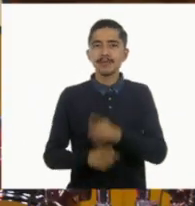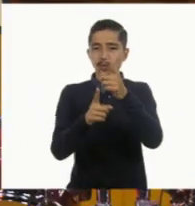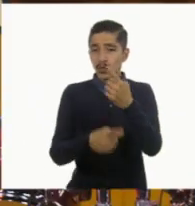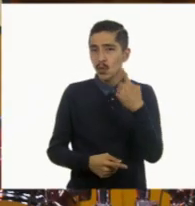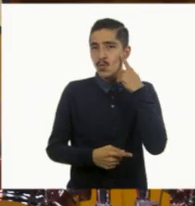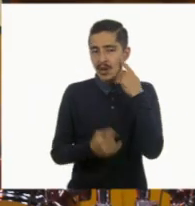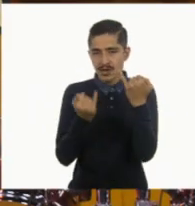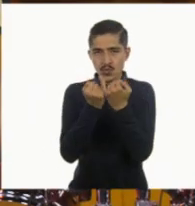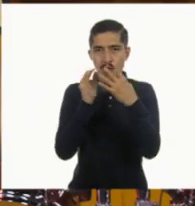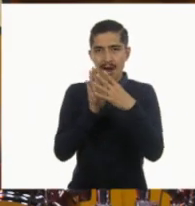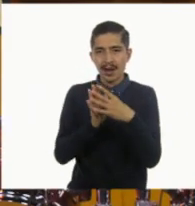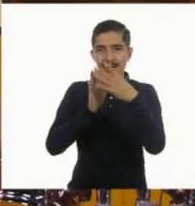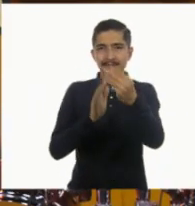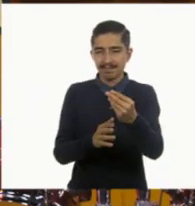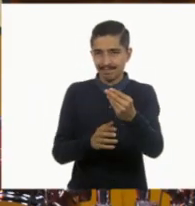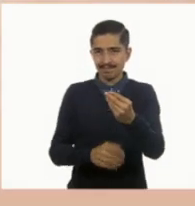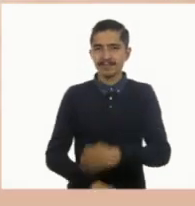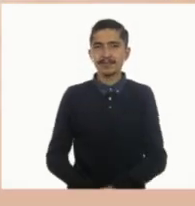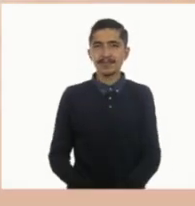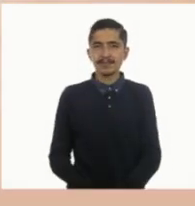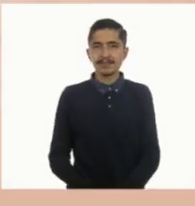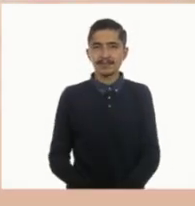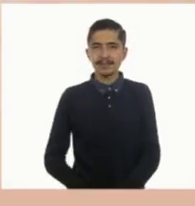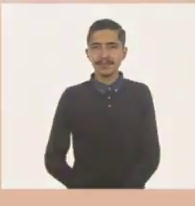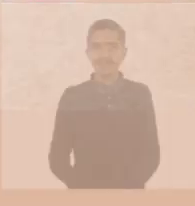Escuchen y repitan después de mí.